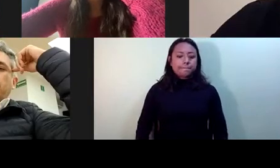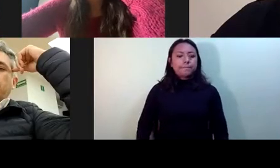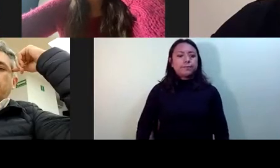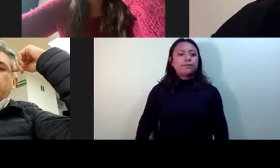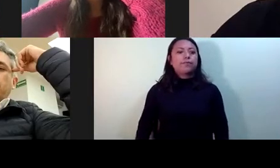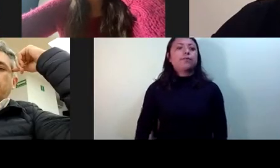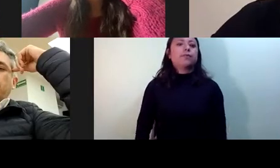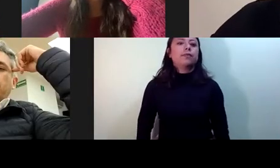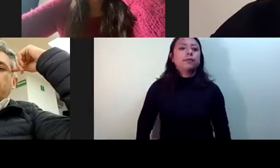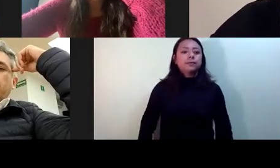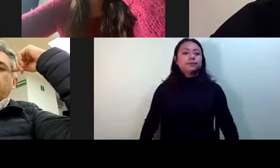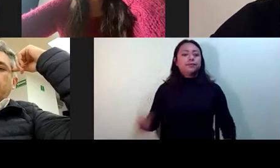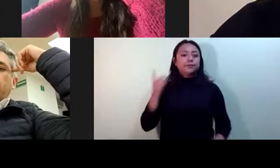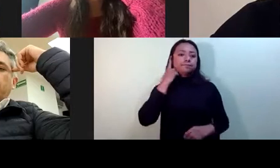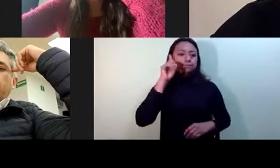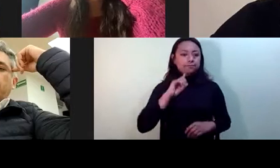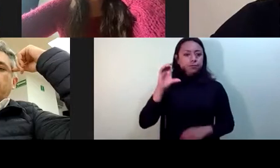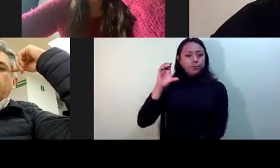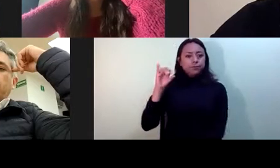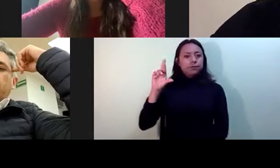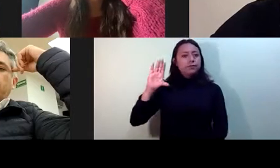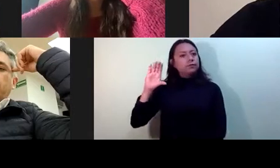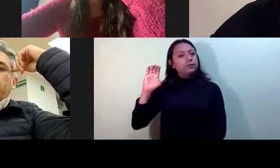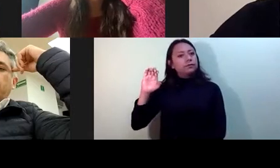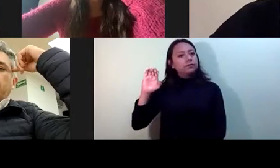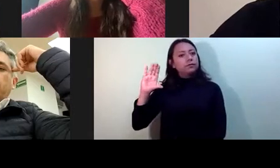Diputada Circe Camacho Bastida.